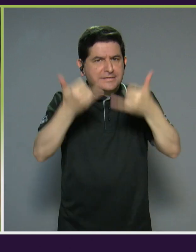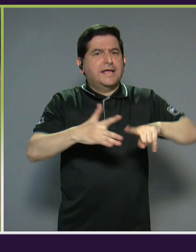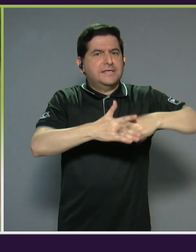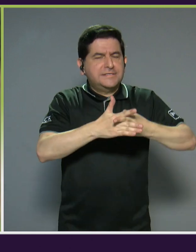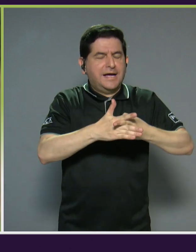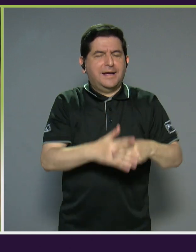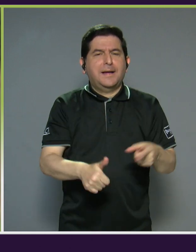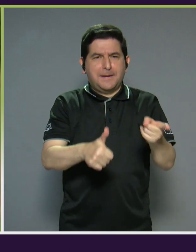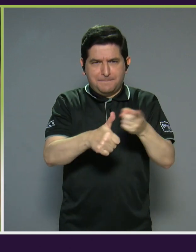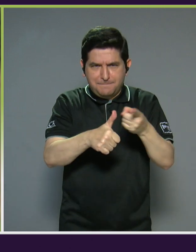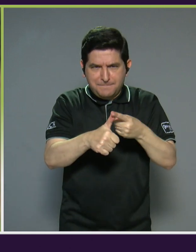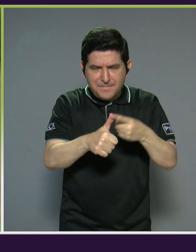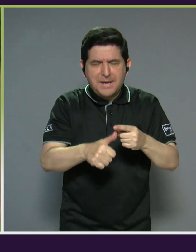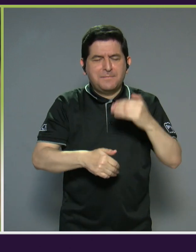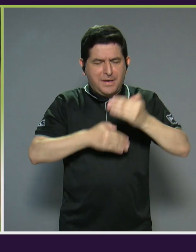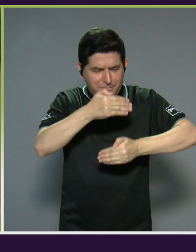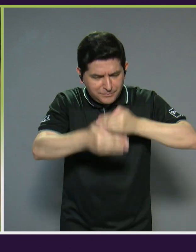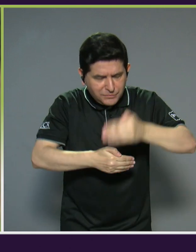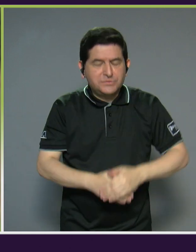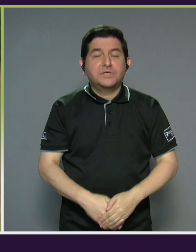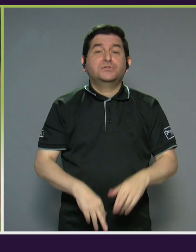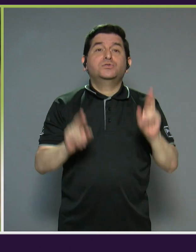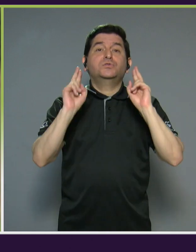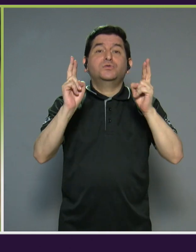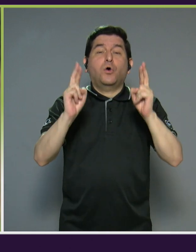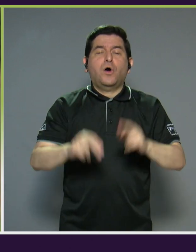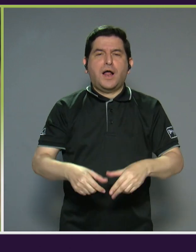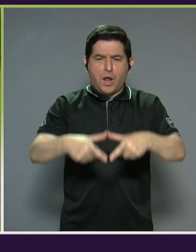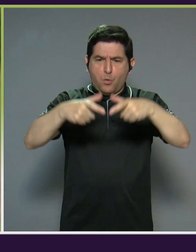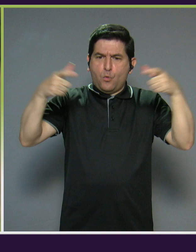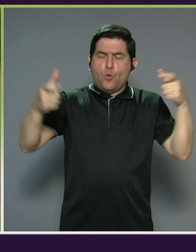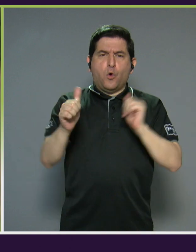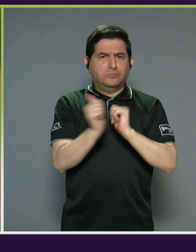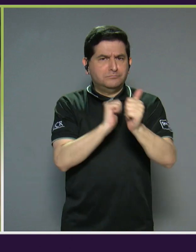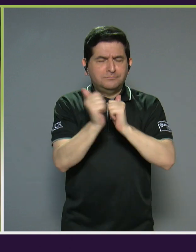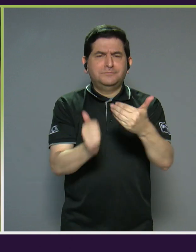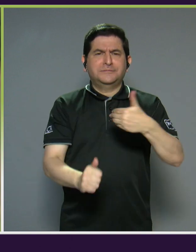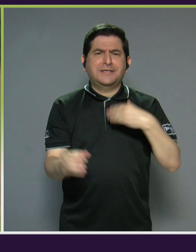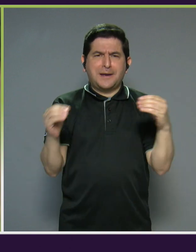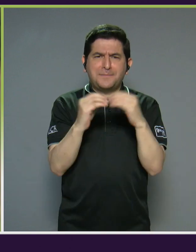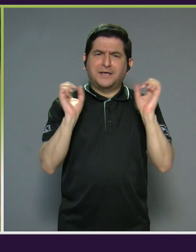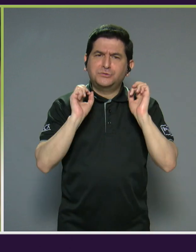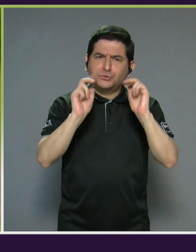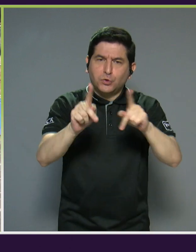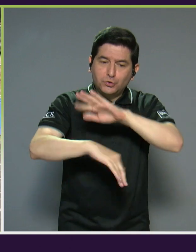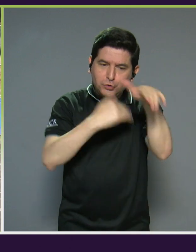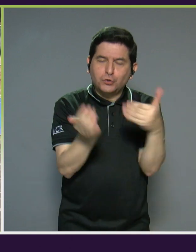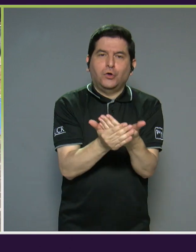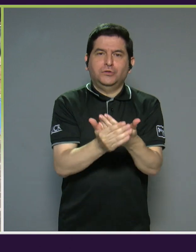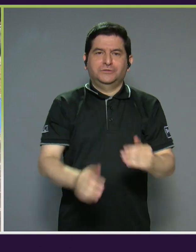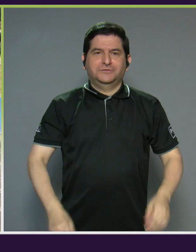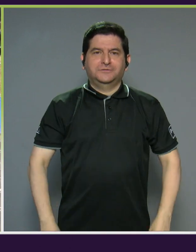un primer paso, que es lo más importante, y ojalá que se pueda masificar más el deporte y tener muchísimo más oportunidad para todos.